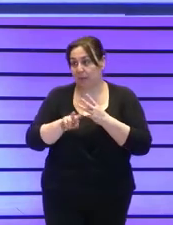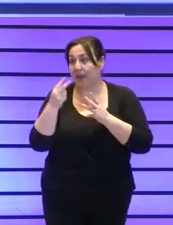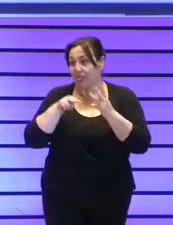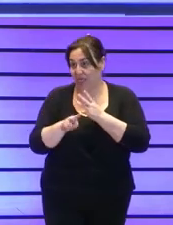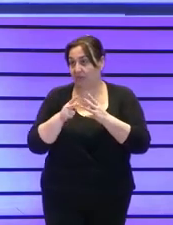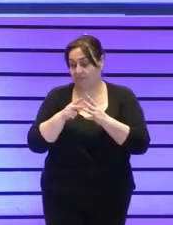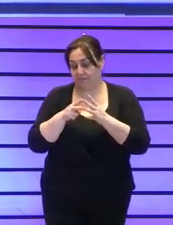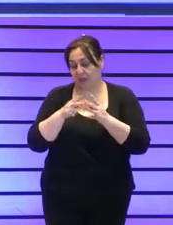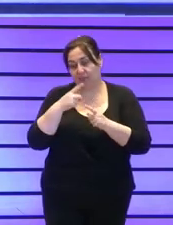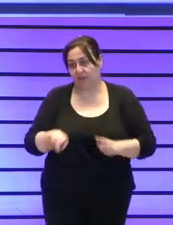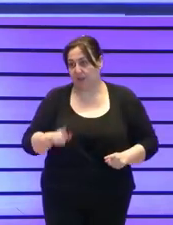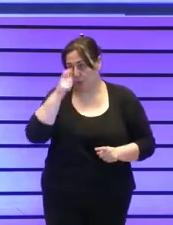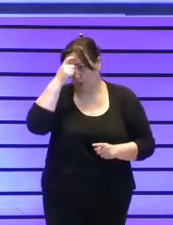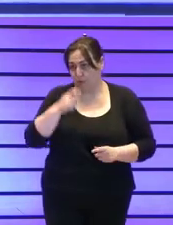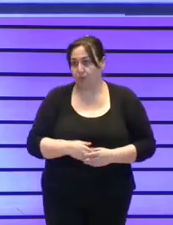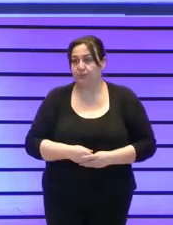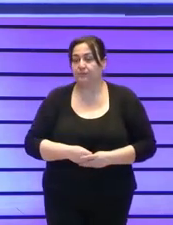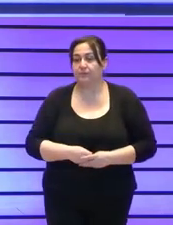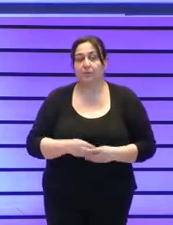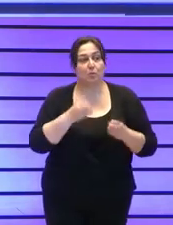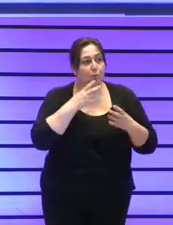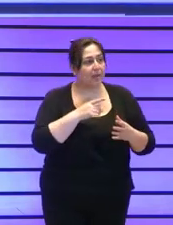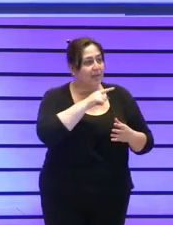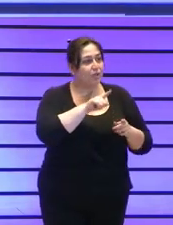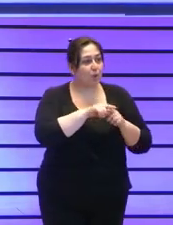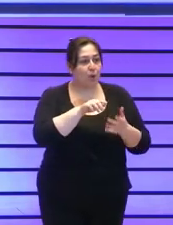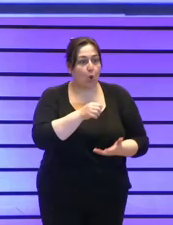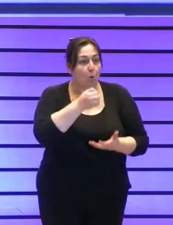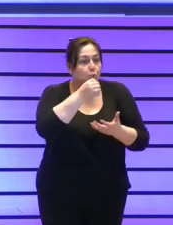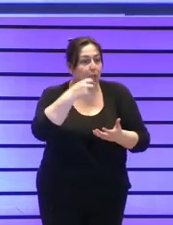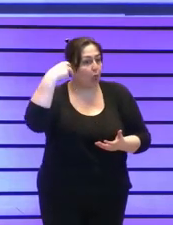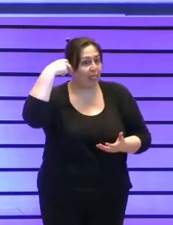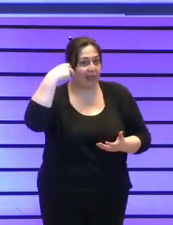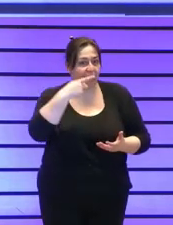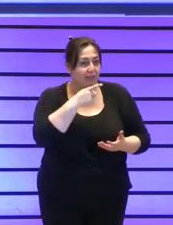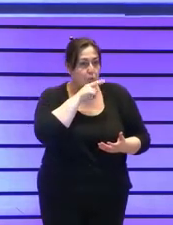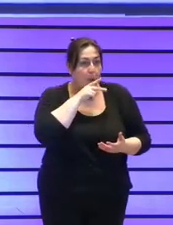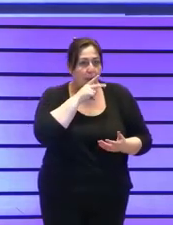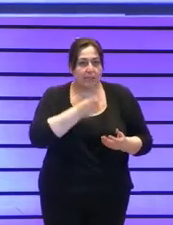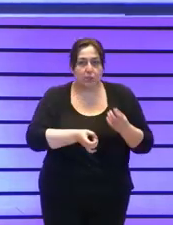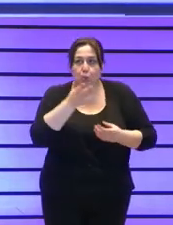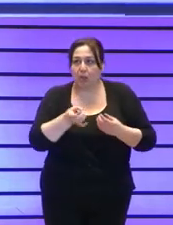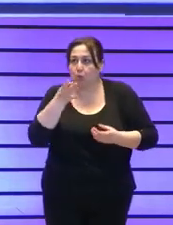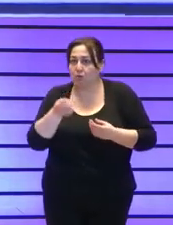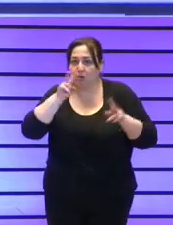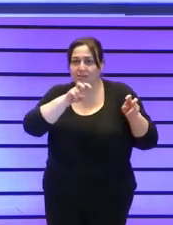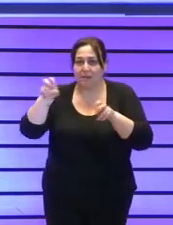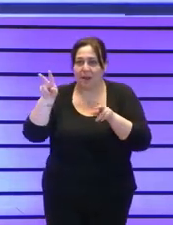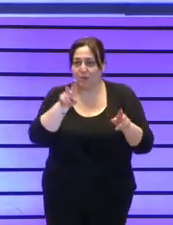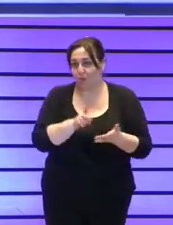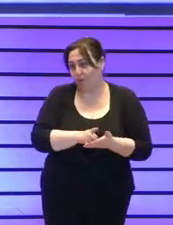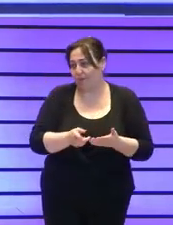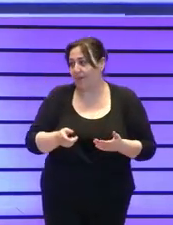que transparencia online. Muy bien. Esto es como un saco de cerezas, cada vez que hablas salen nuevos temas. Tal. Voy a retomar un poquito otro